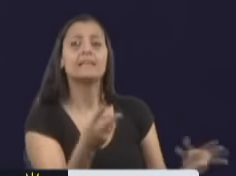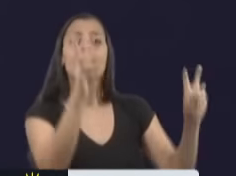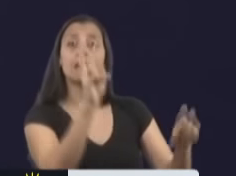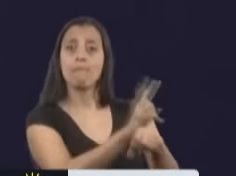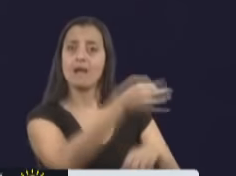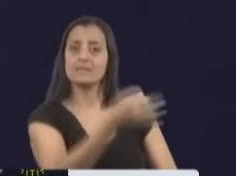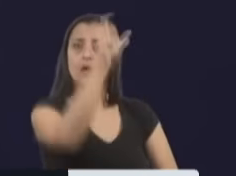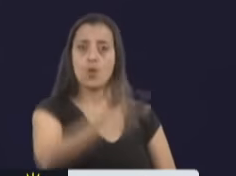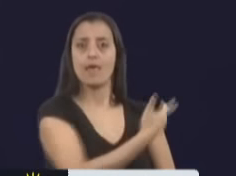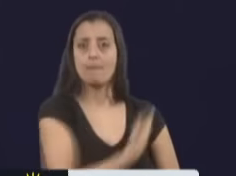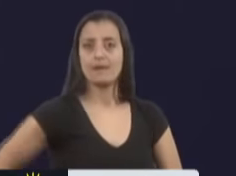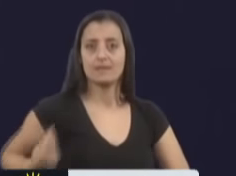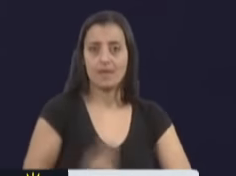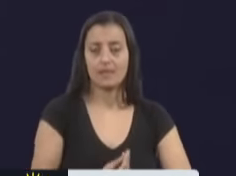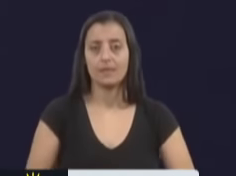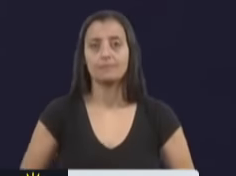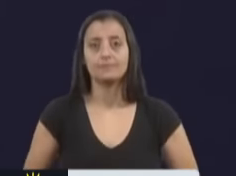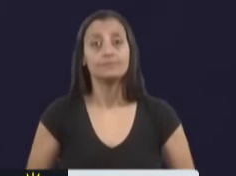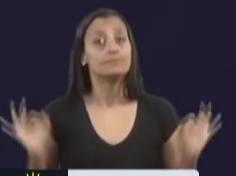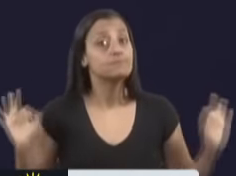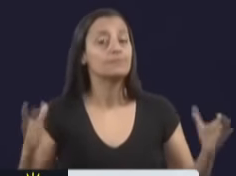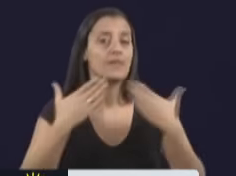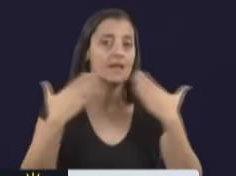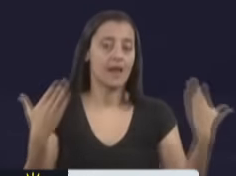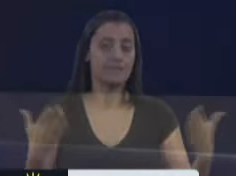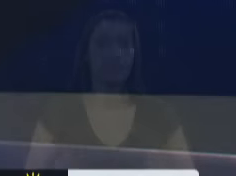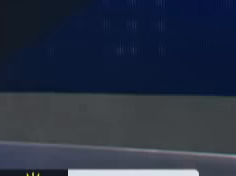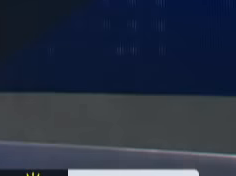presidente de la nación listo Gracias eh No